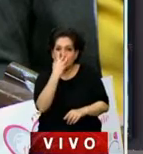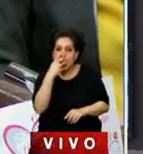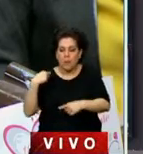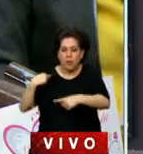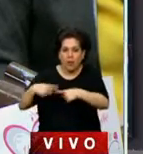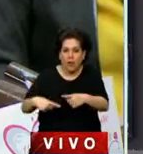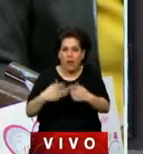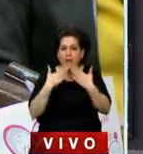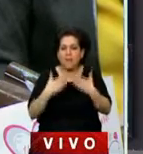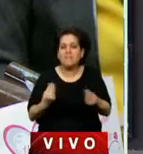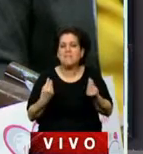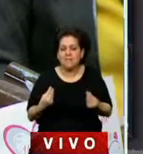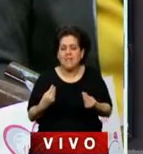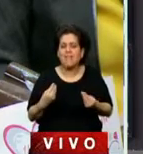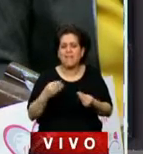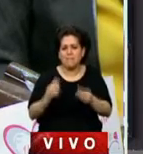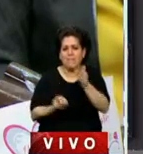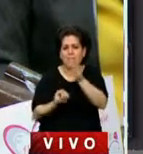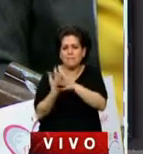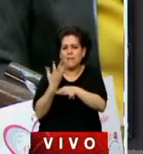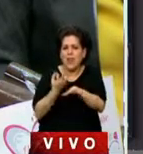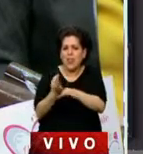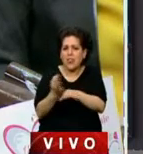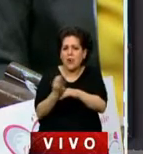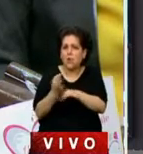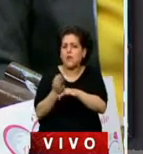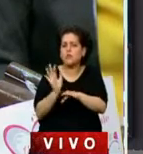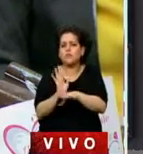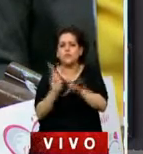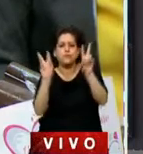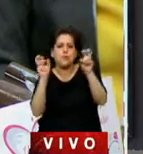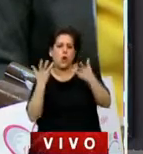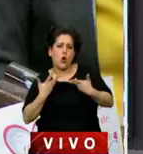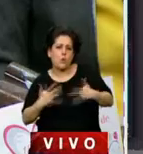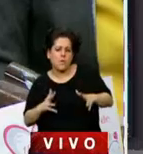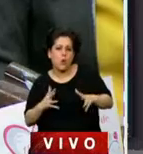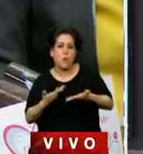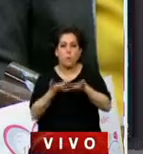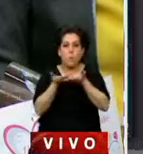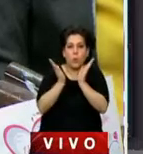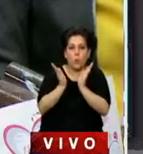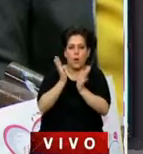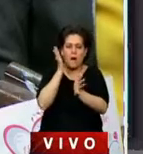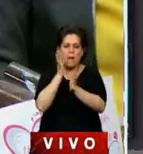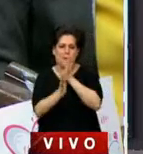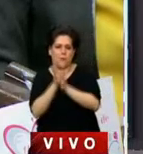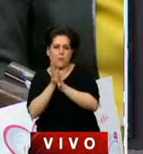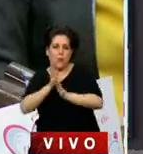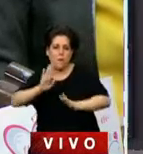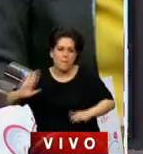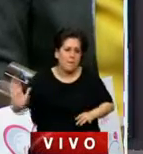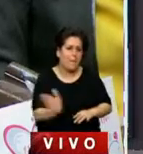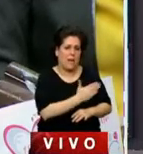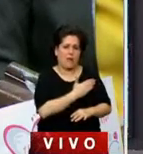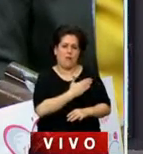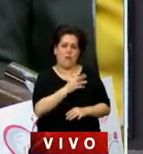trabaje en la ley y que modifique de una vez por todas esta injusticia que hay con los fondos que se